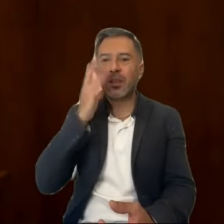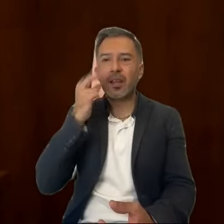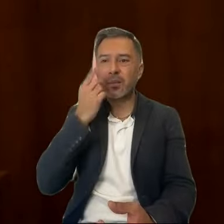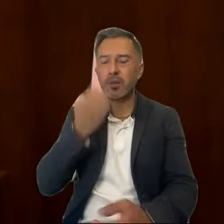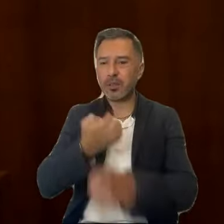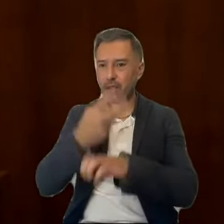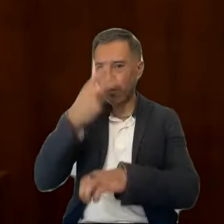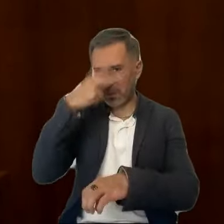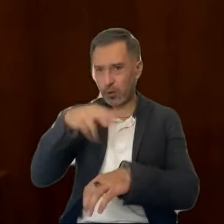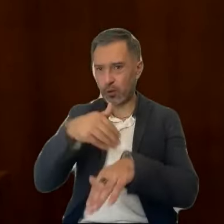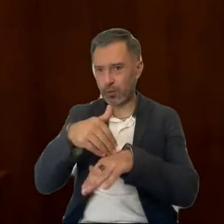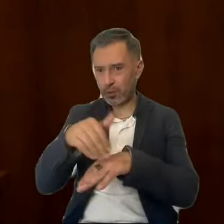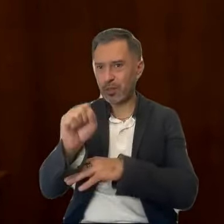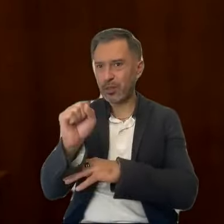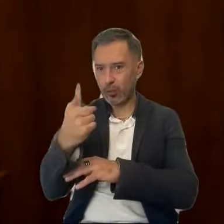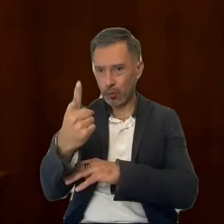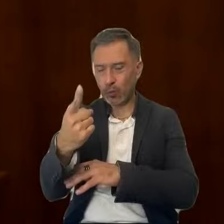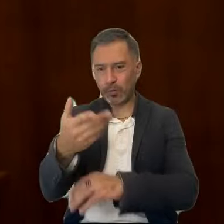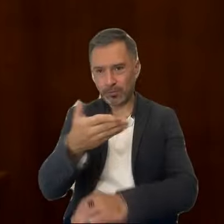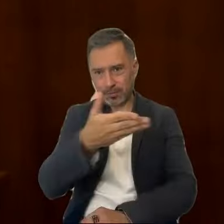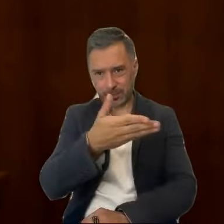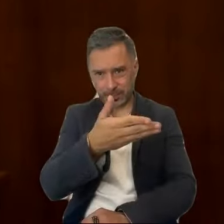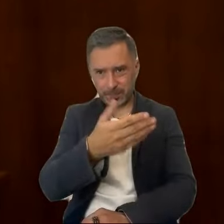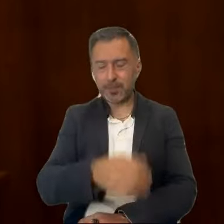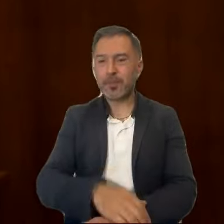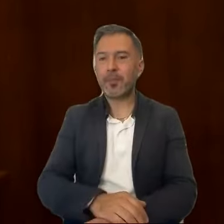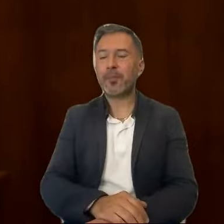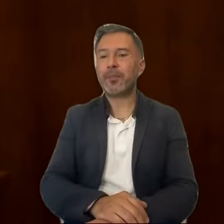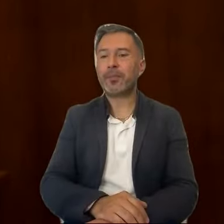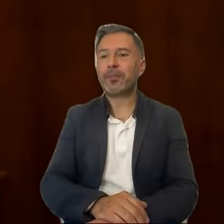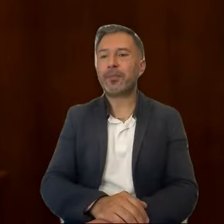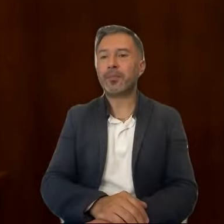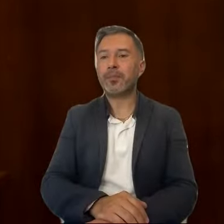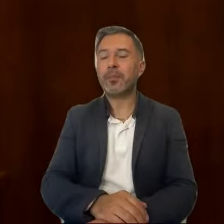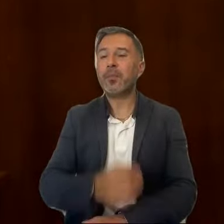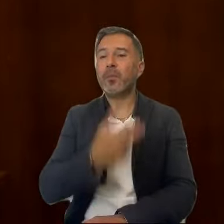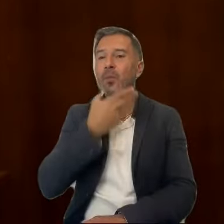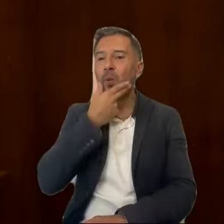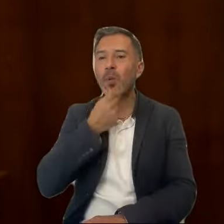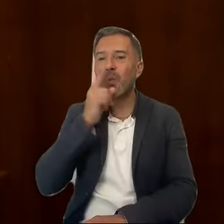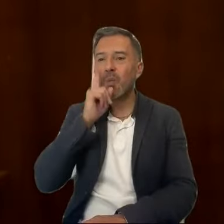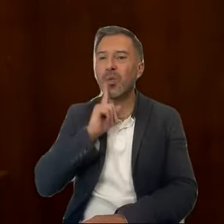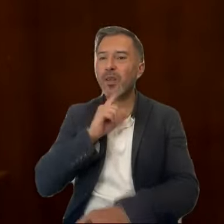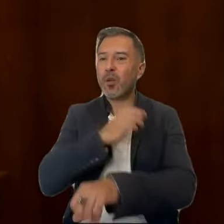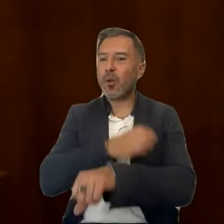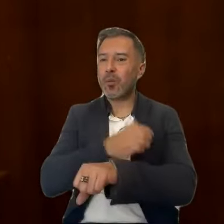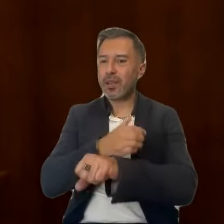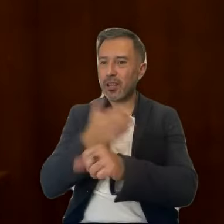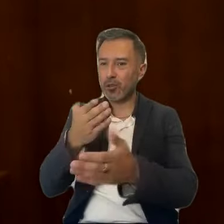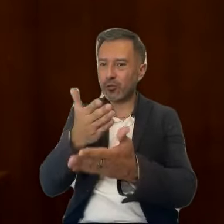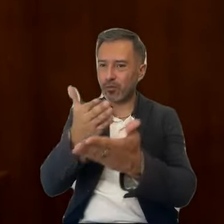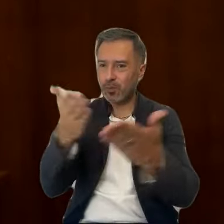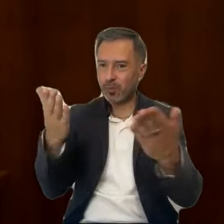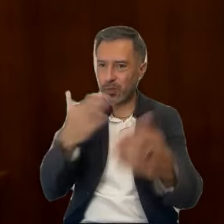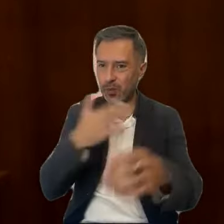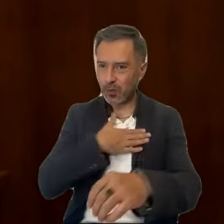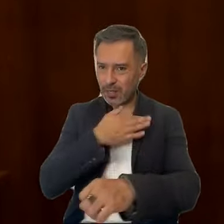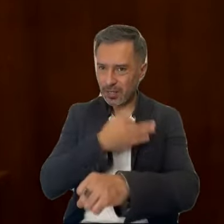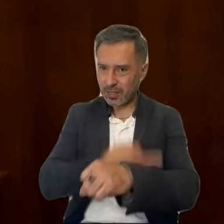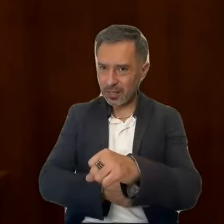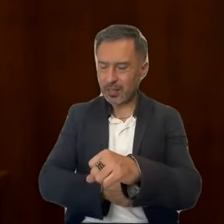México. Muy buenas tardes, estimados compañeros, público que nos